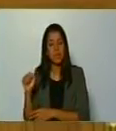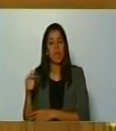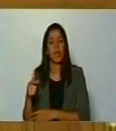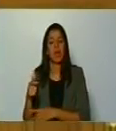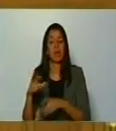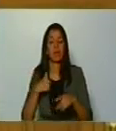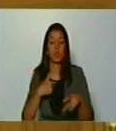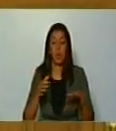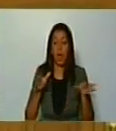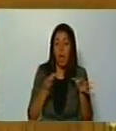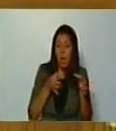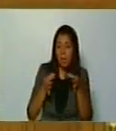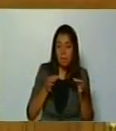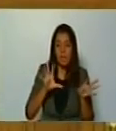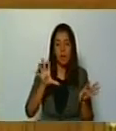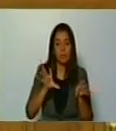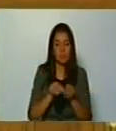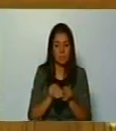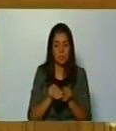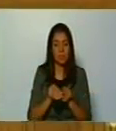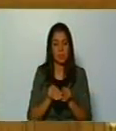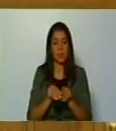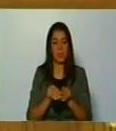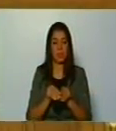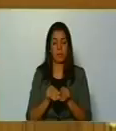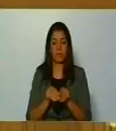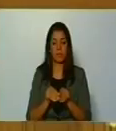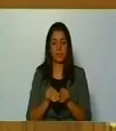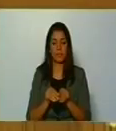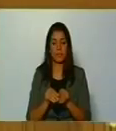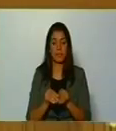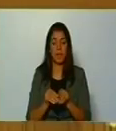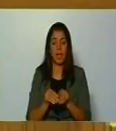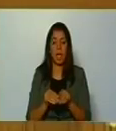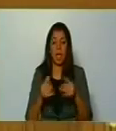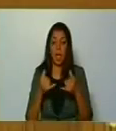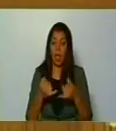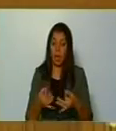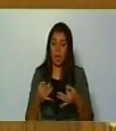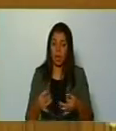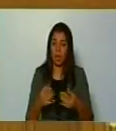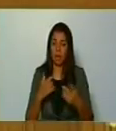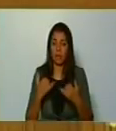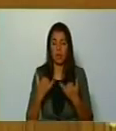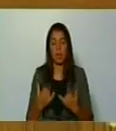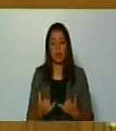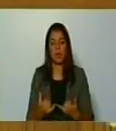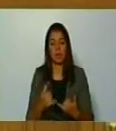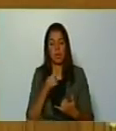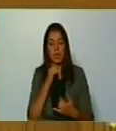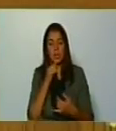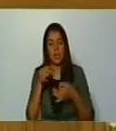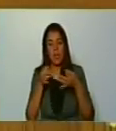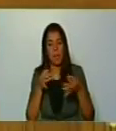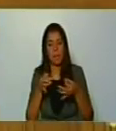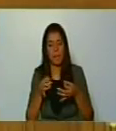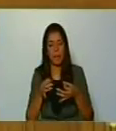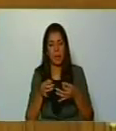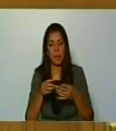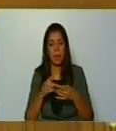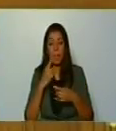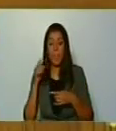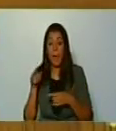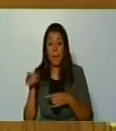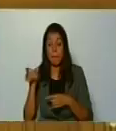resumida. Voy a citarlos con los nombres y con los números de los artículos de ley. Uso de adolescente